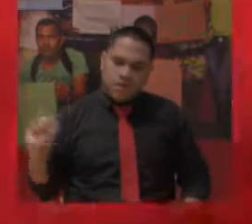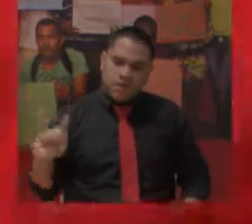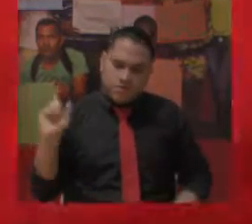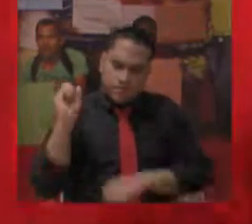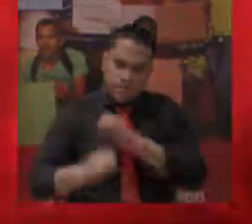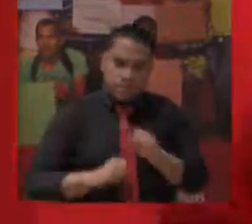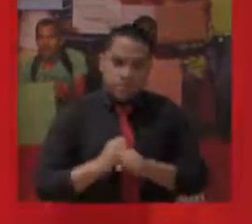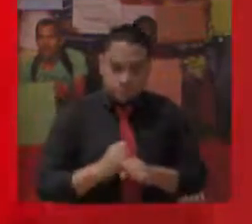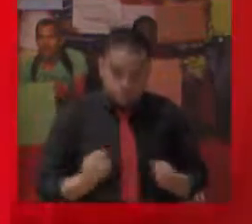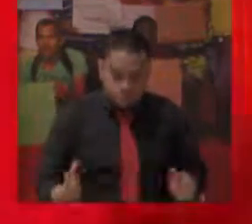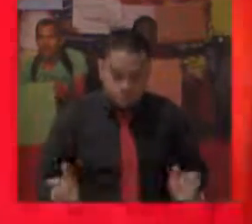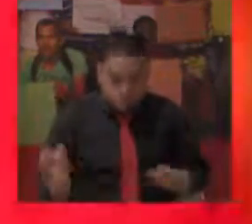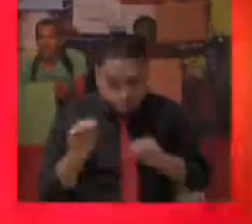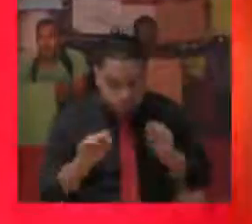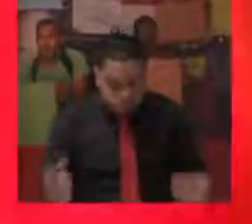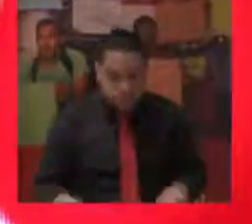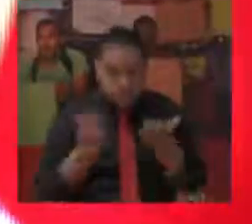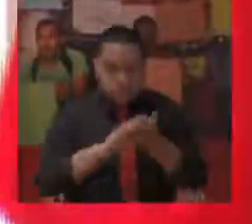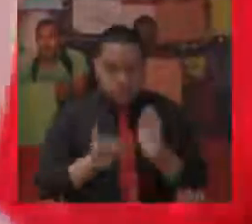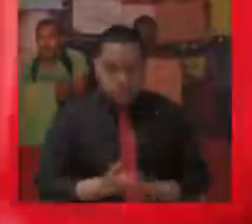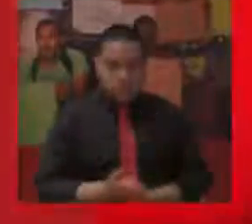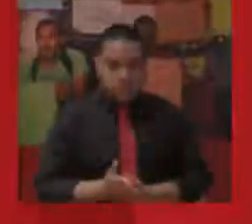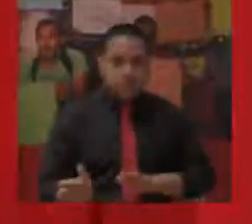paz. Muy bien.